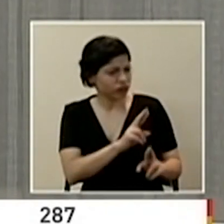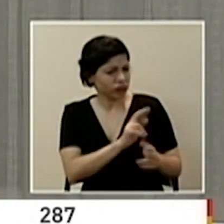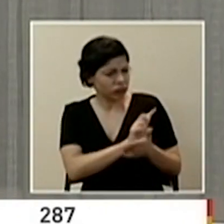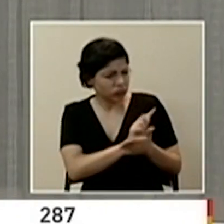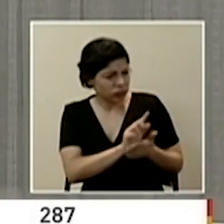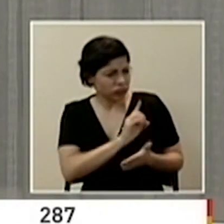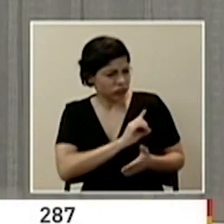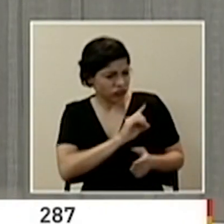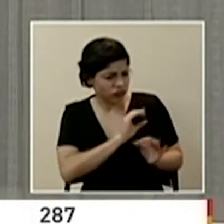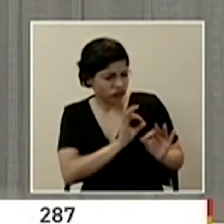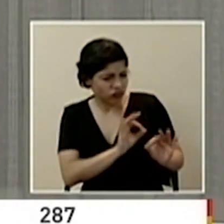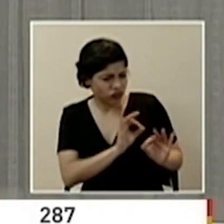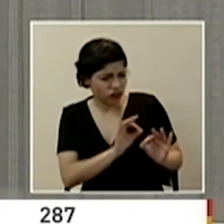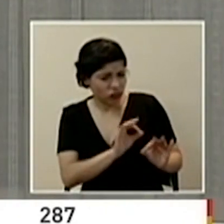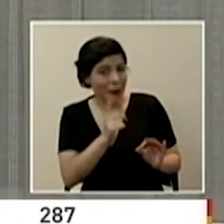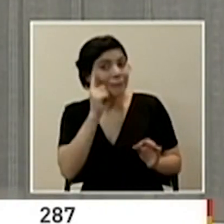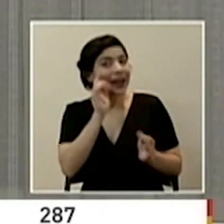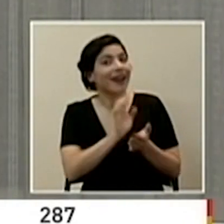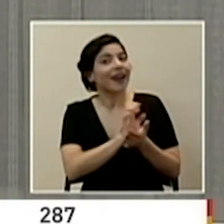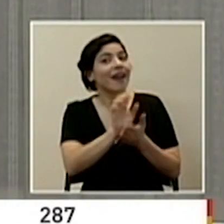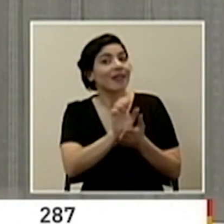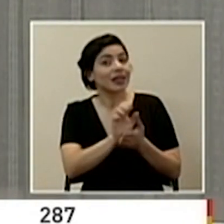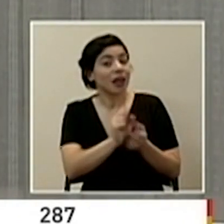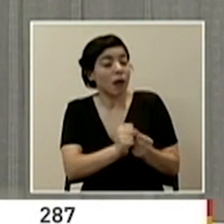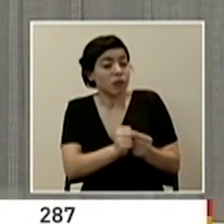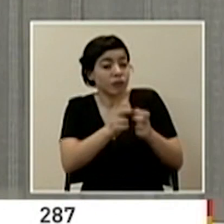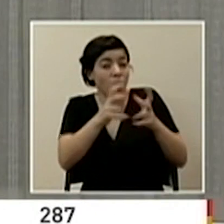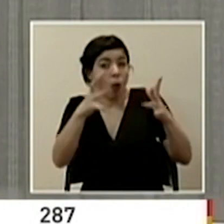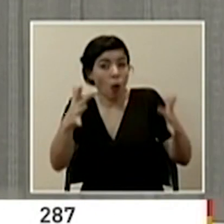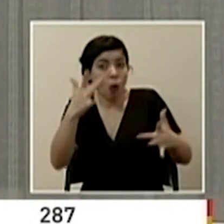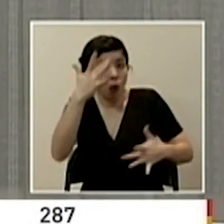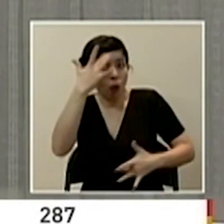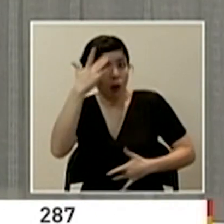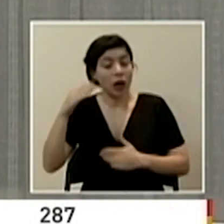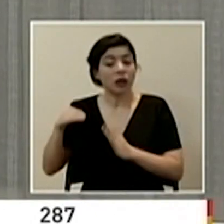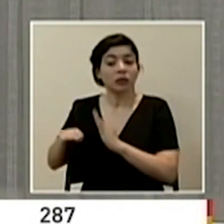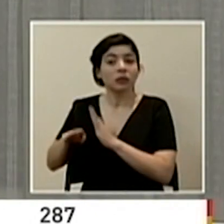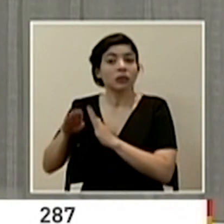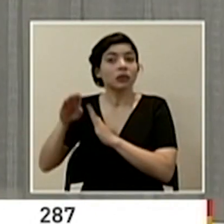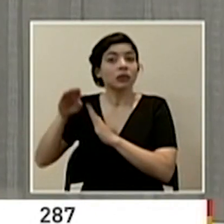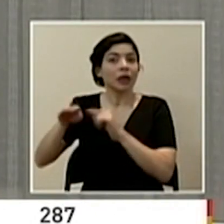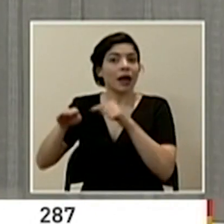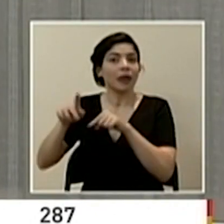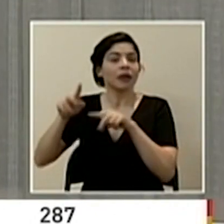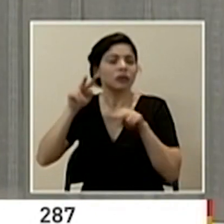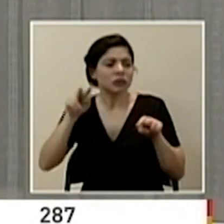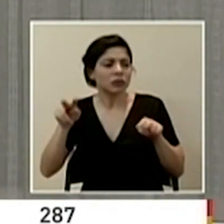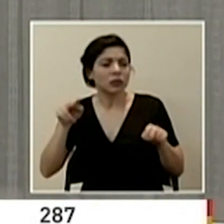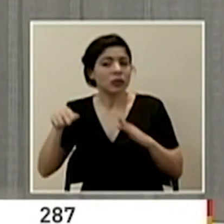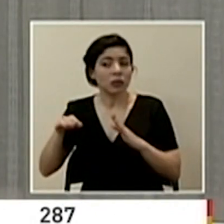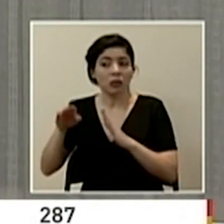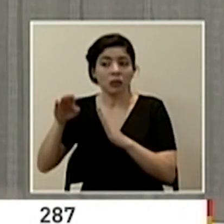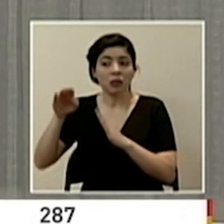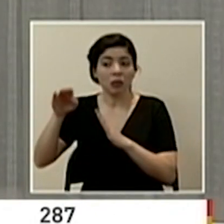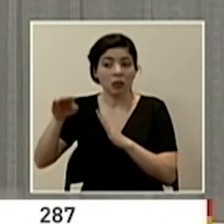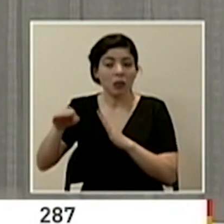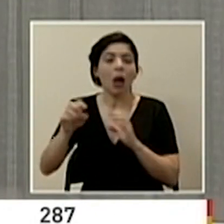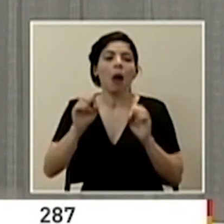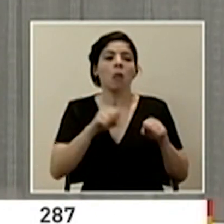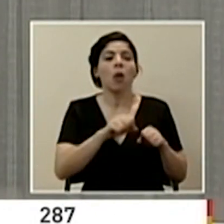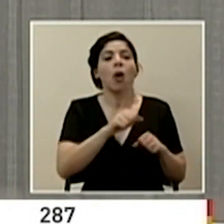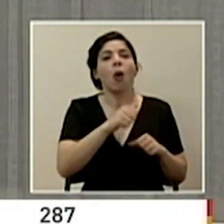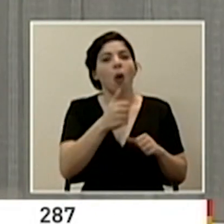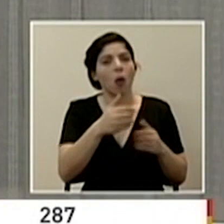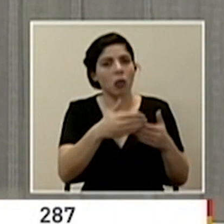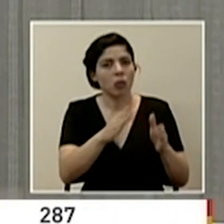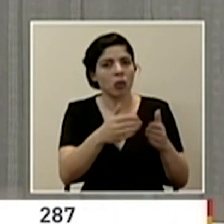que no exista un aumento intenso en el número de casos, podemos eventualmente ir permitiendo